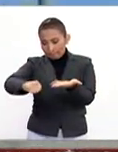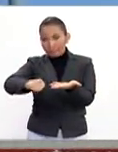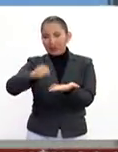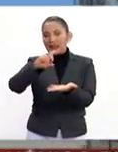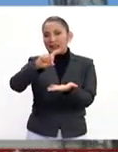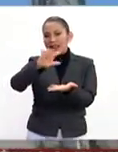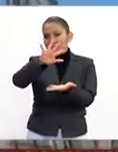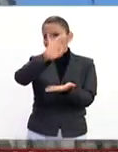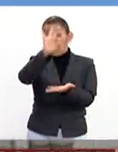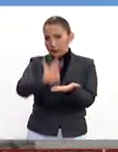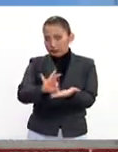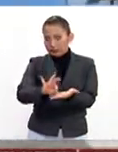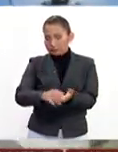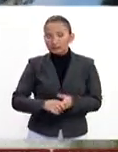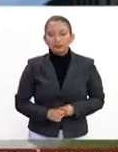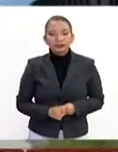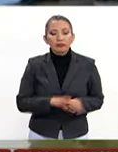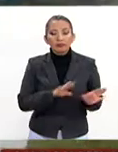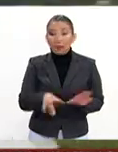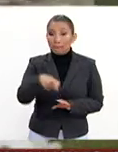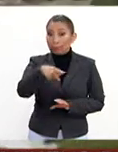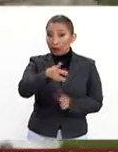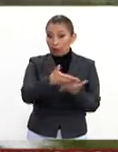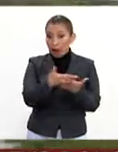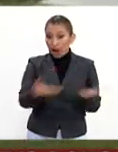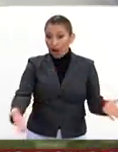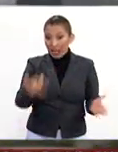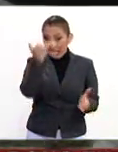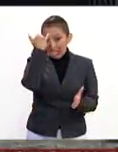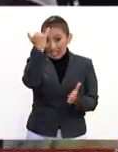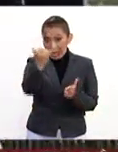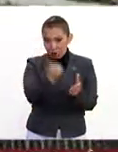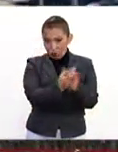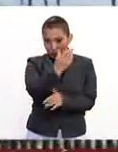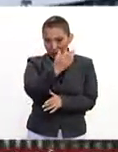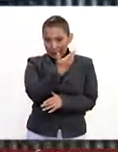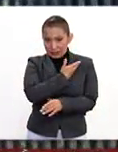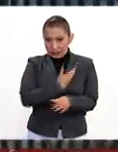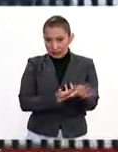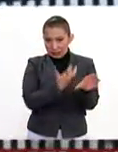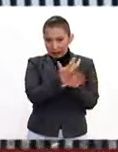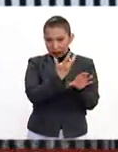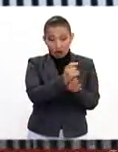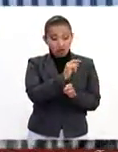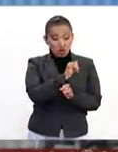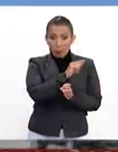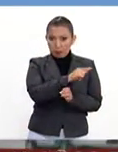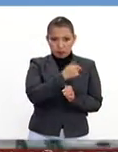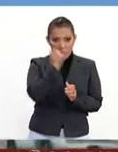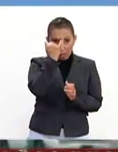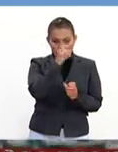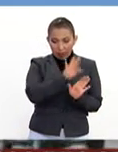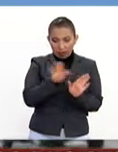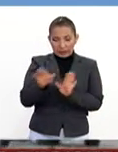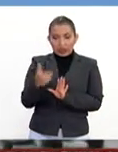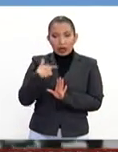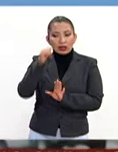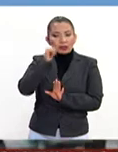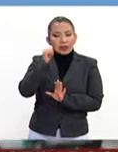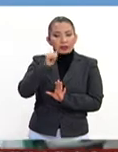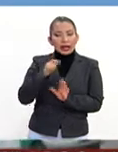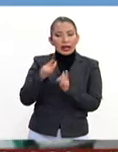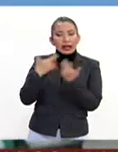el 35%. Sin embargo, con esta propuesta, que no es precisamente de Donald Trump, es una propuesta que ha enarbolado